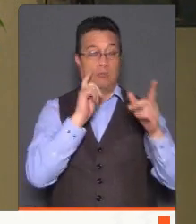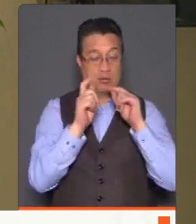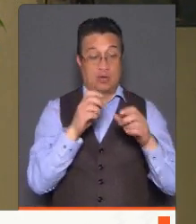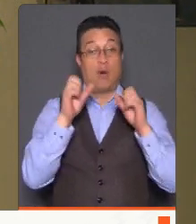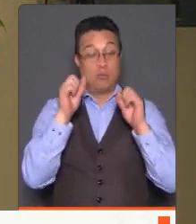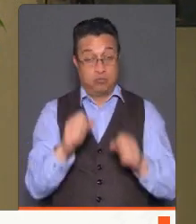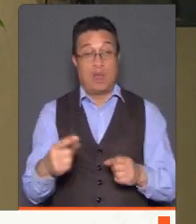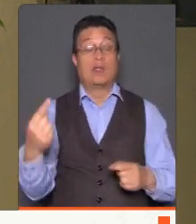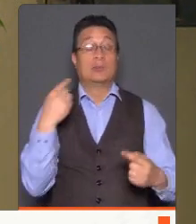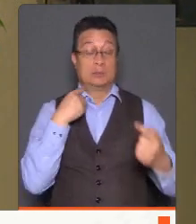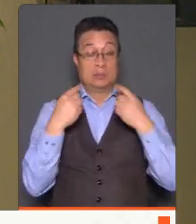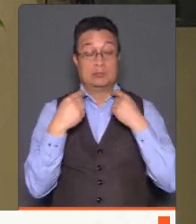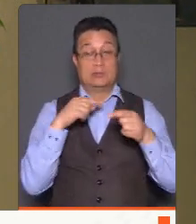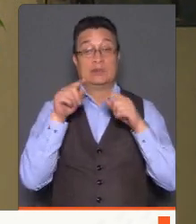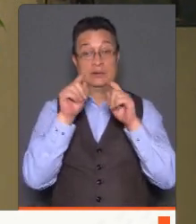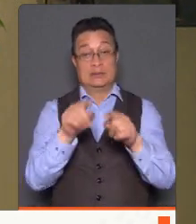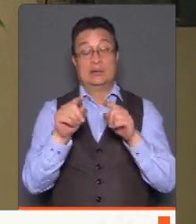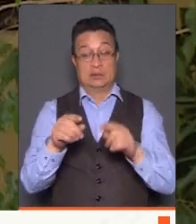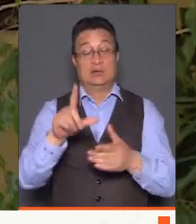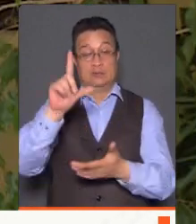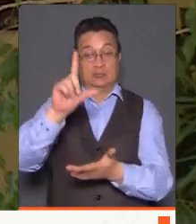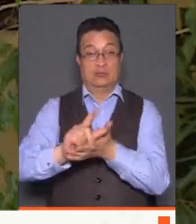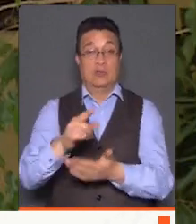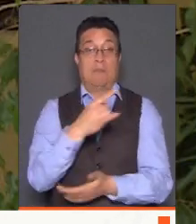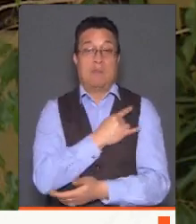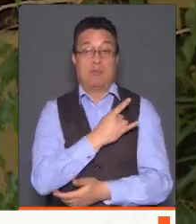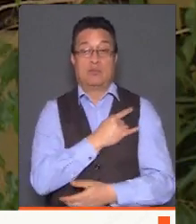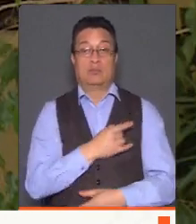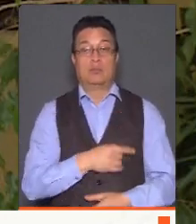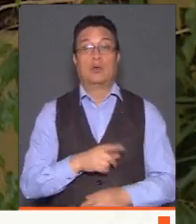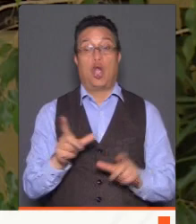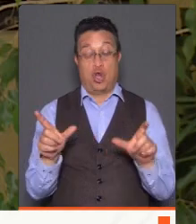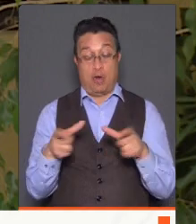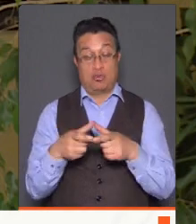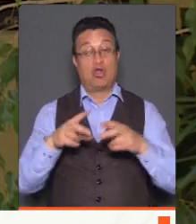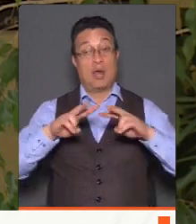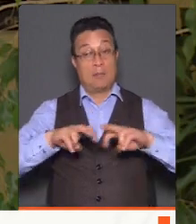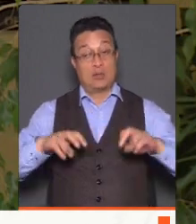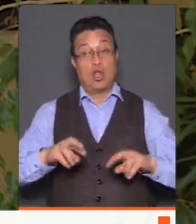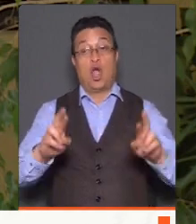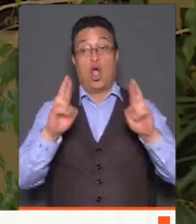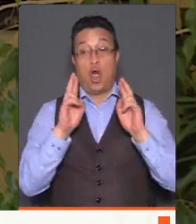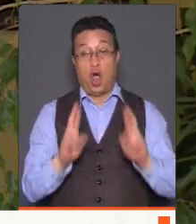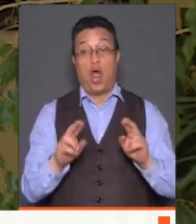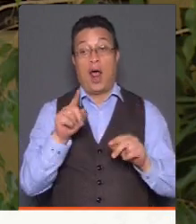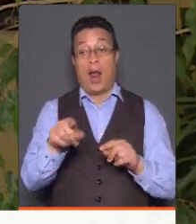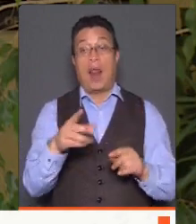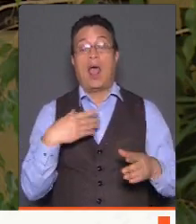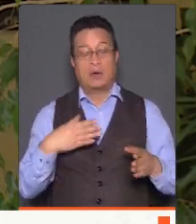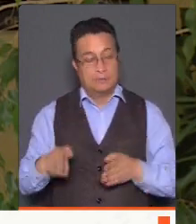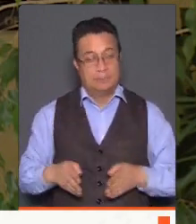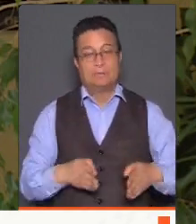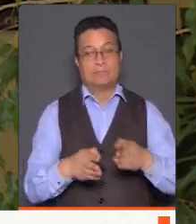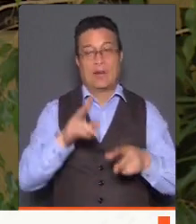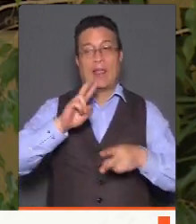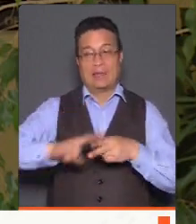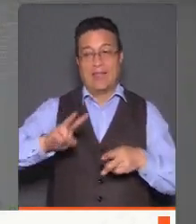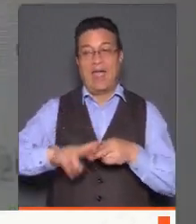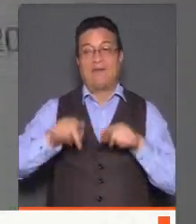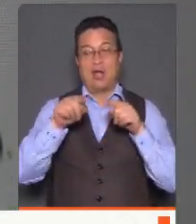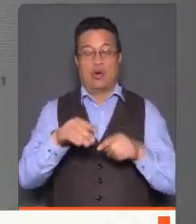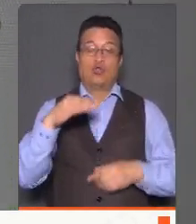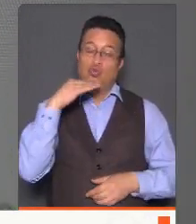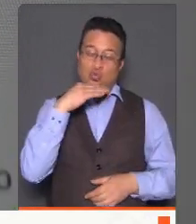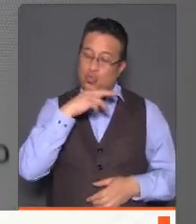acarrear, en este caso, la planta ubicada en Maipú. Esperamos que la comisión investigadora nos permita esclarecer un camino de trabajo, pero efectivamente las soluciones son